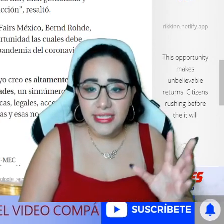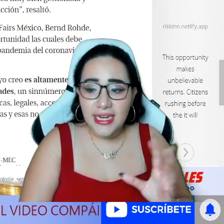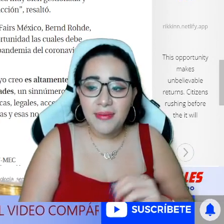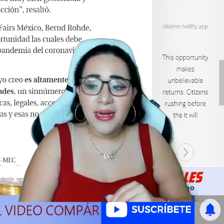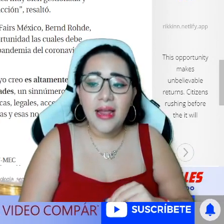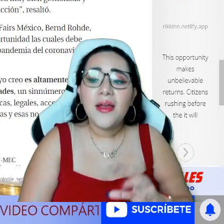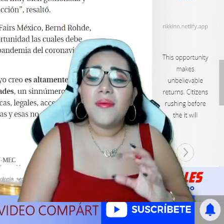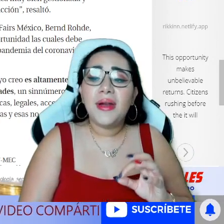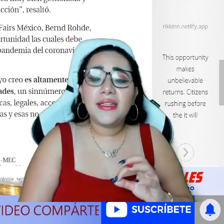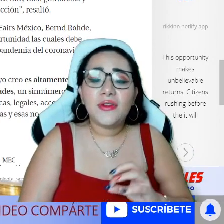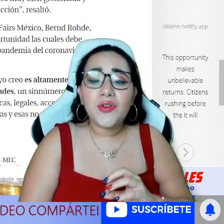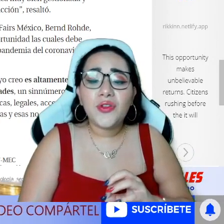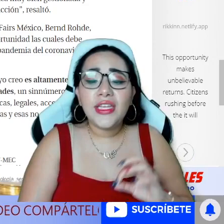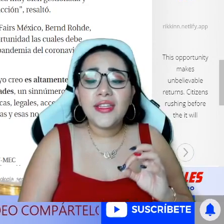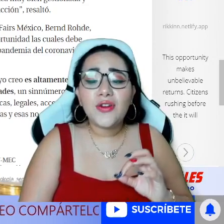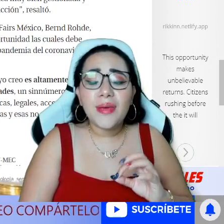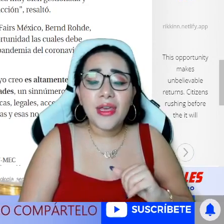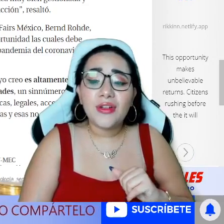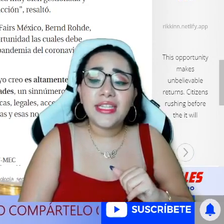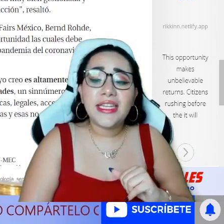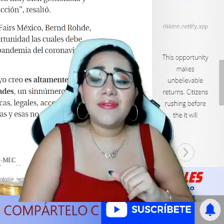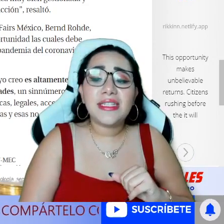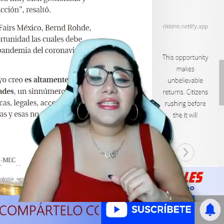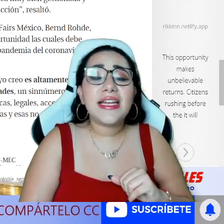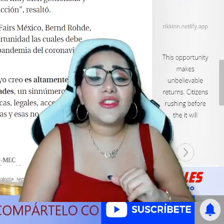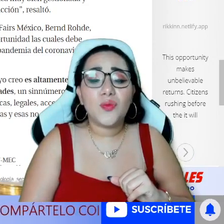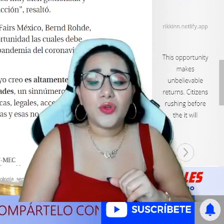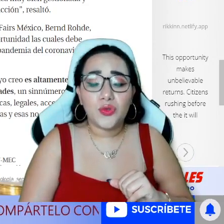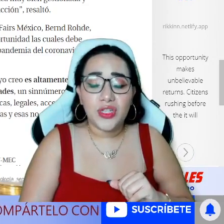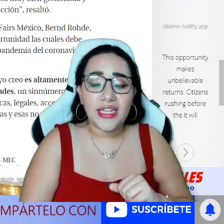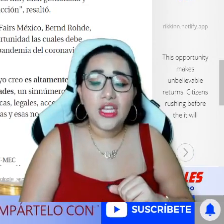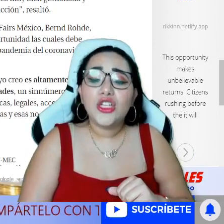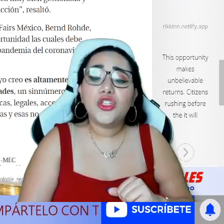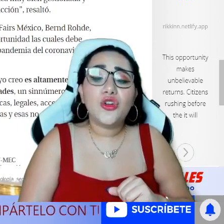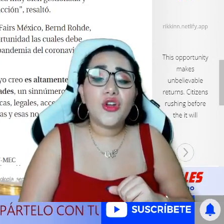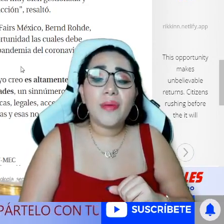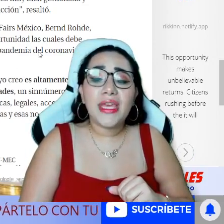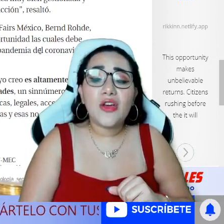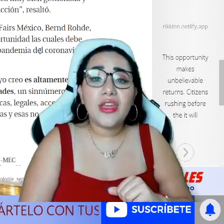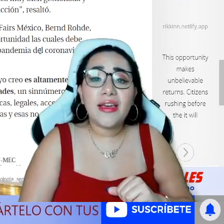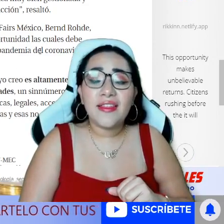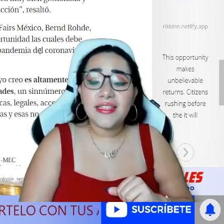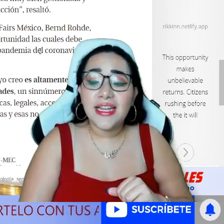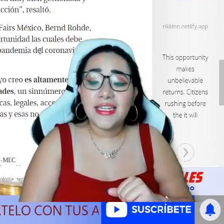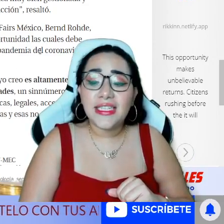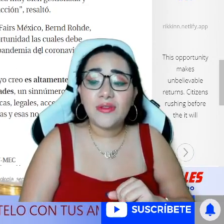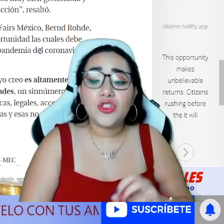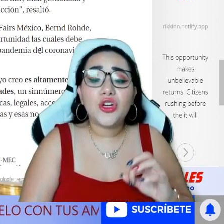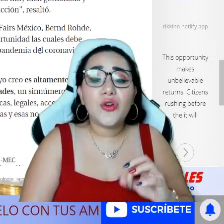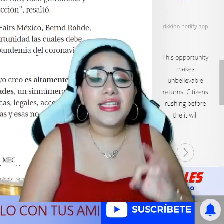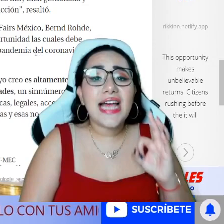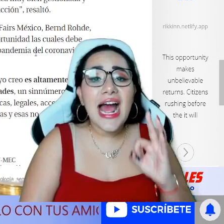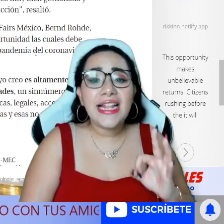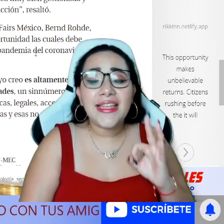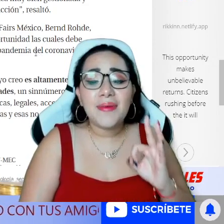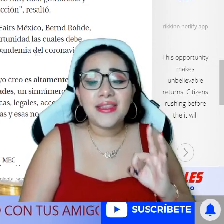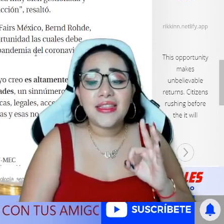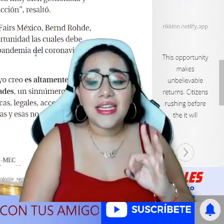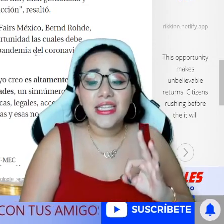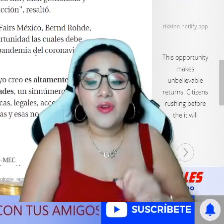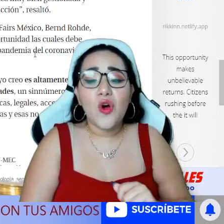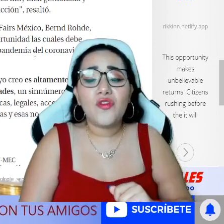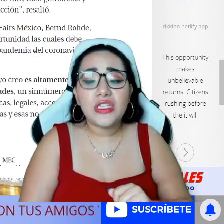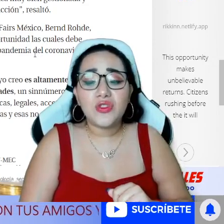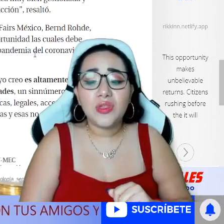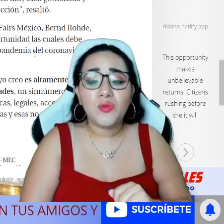méxico que es alemana vernon road indicó que méxico tiene diversas áreas de oportunidad yo no creo que méxico deje de ser atractivo yo creo que altamente